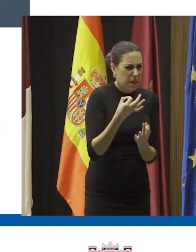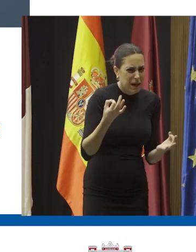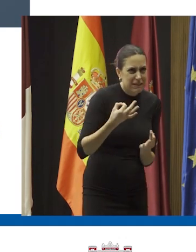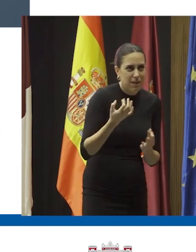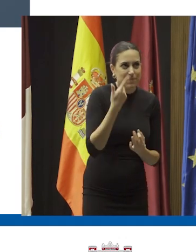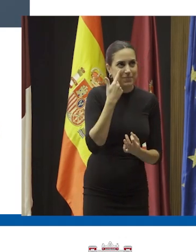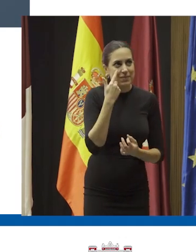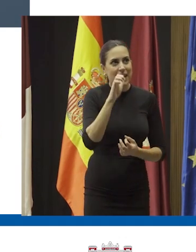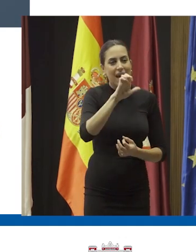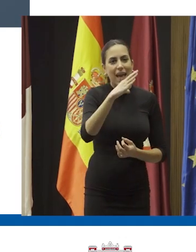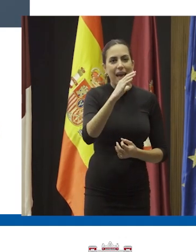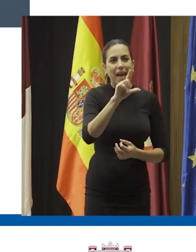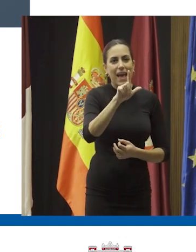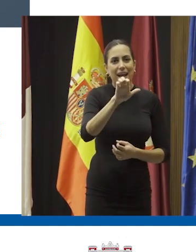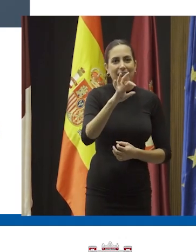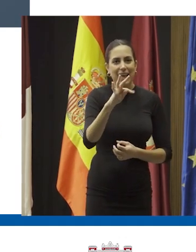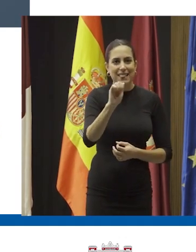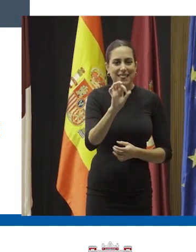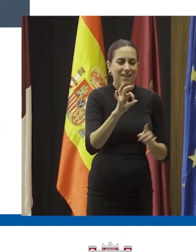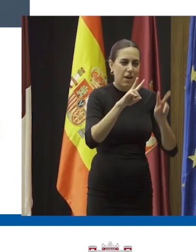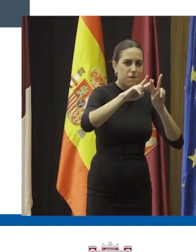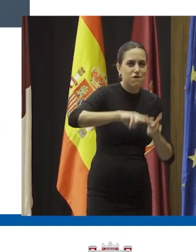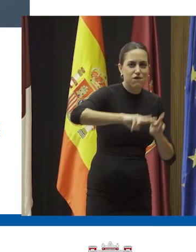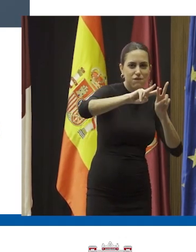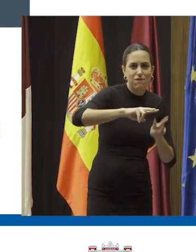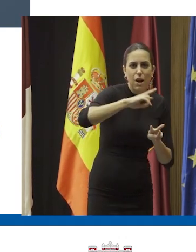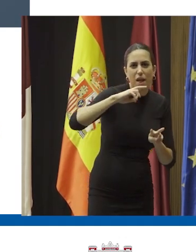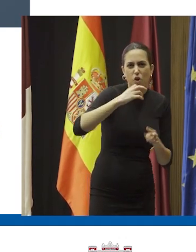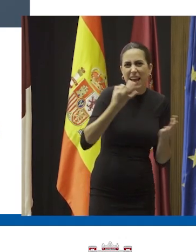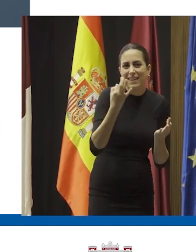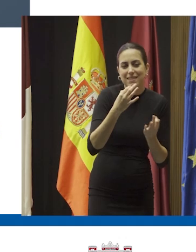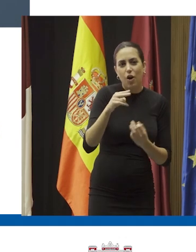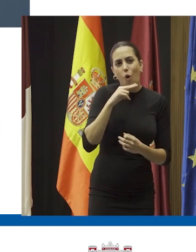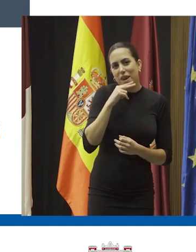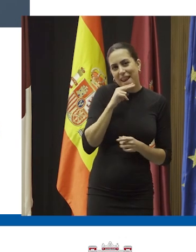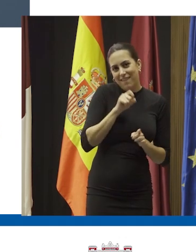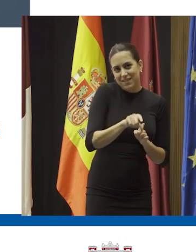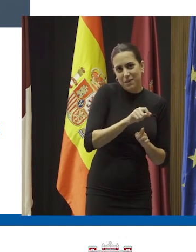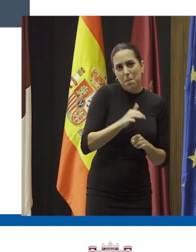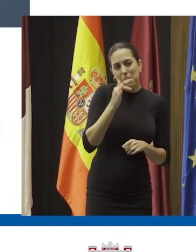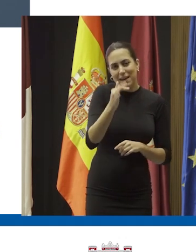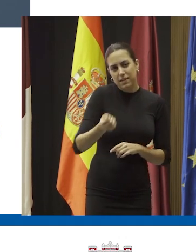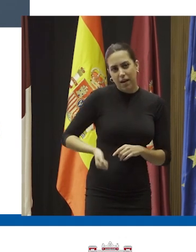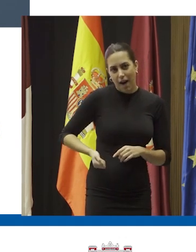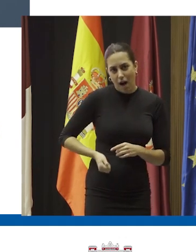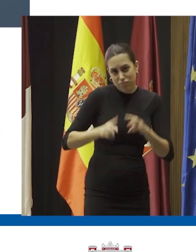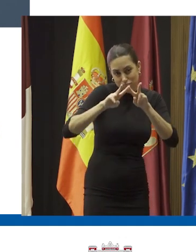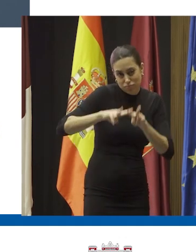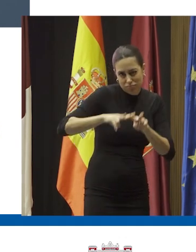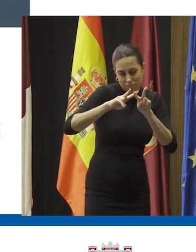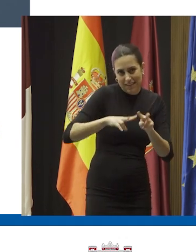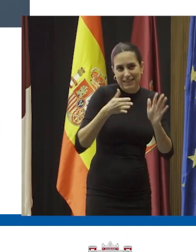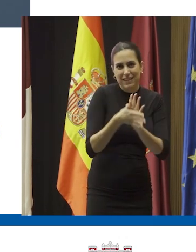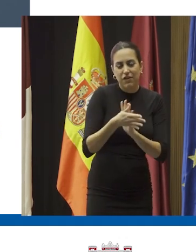excretas, la orina y las heces. Con lo cual, la orina en los matraces, mátulas se llaman, ha sido un